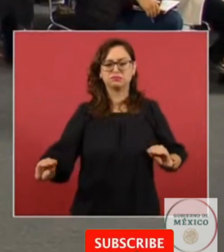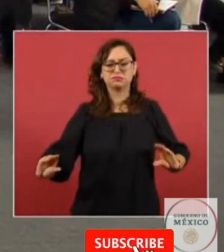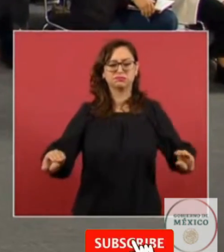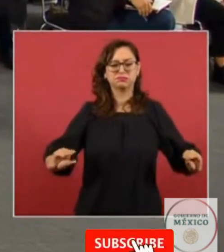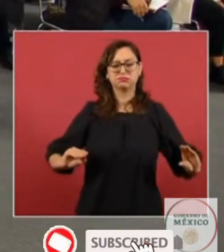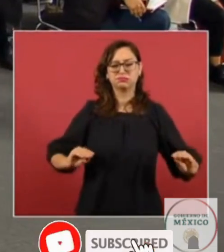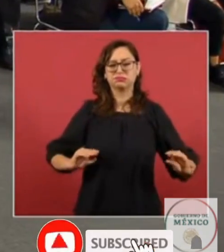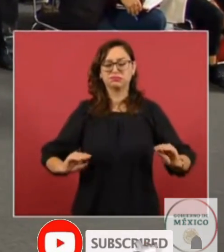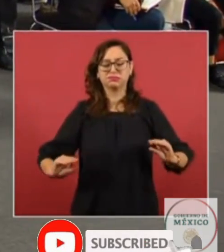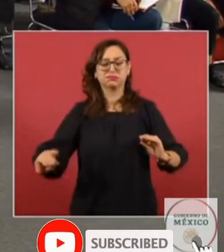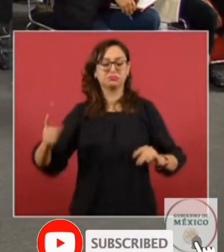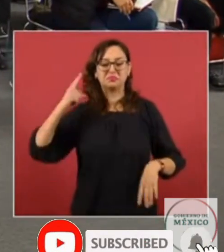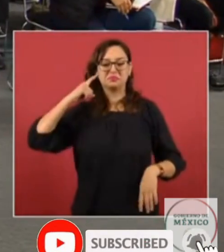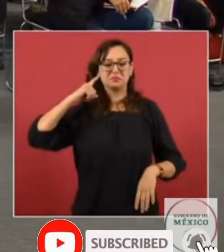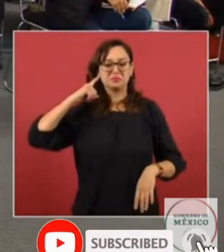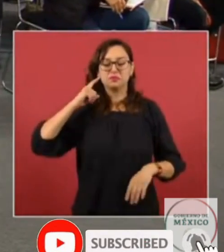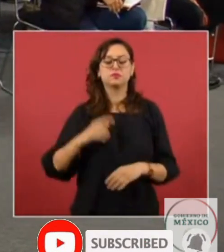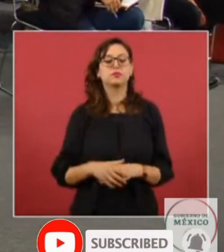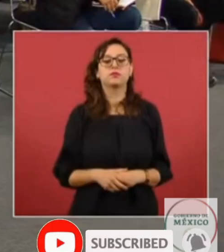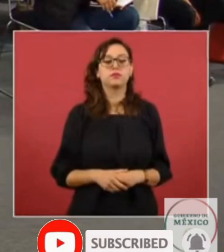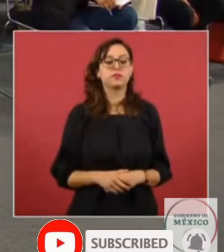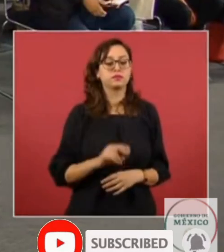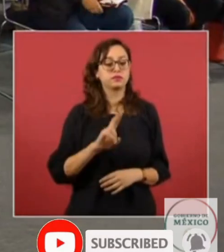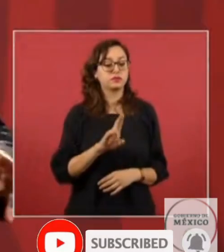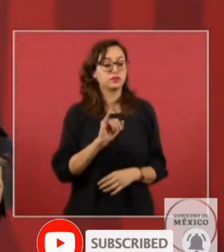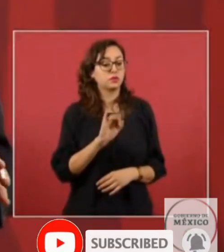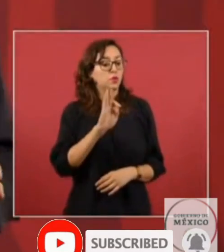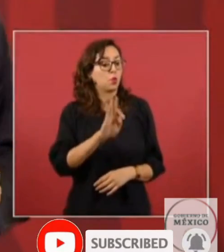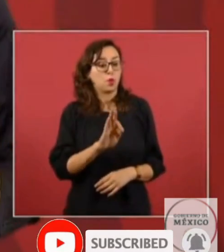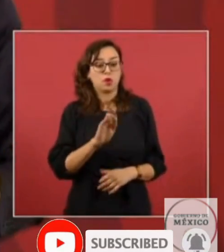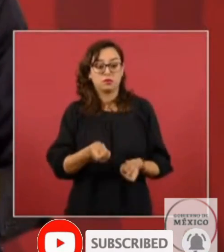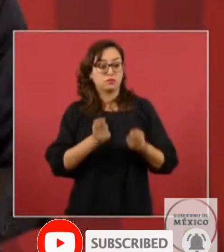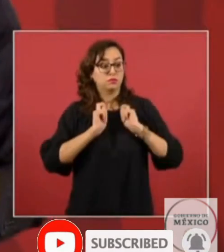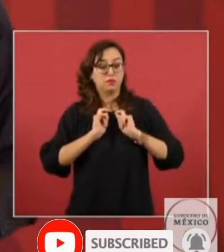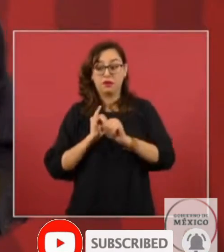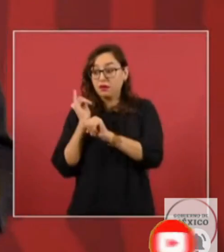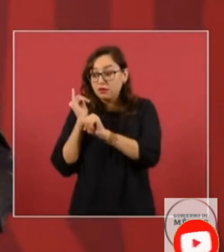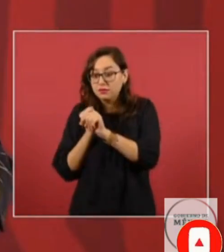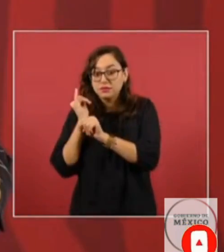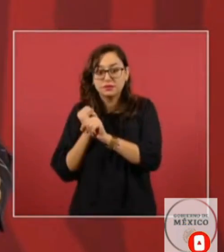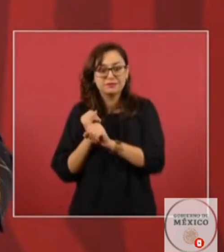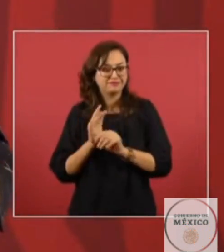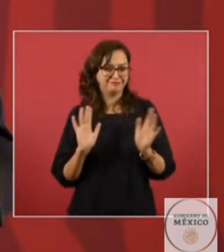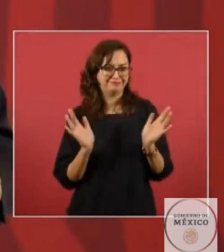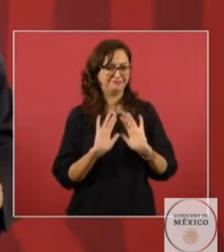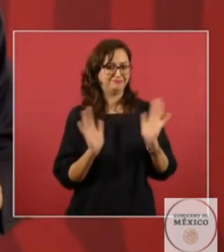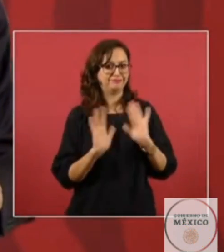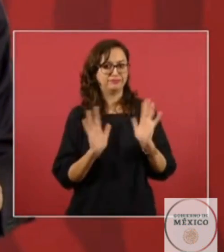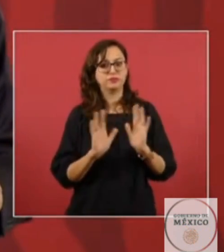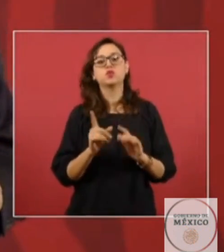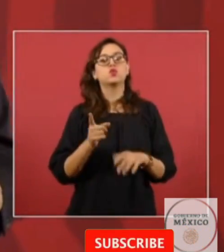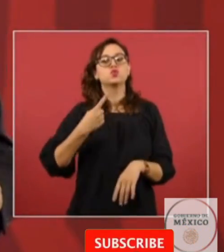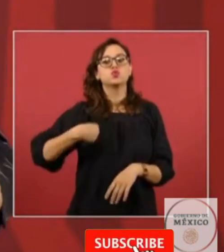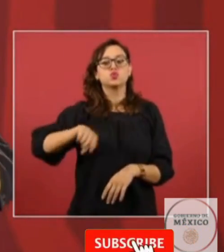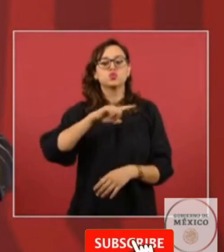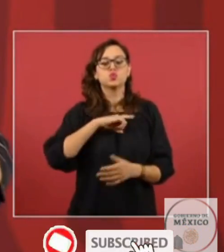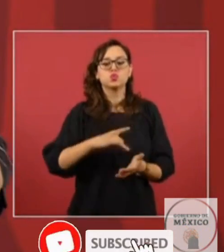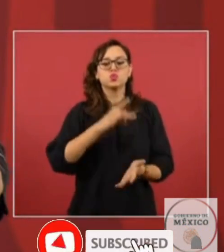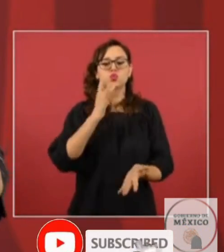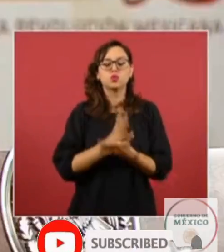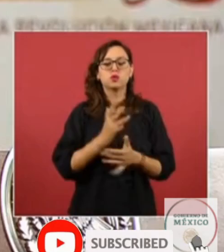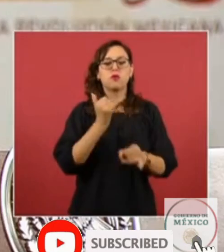Es que no le puedo decir cuáles son las personas. No estamos autorizados nosotros para dar esas informaciones